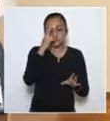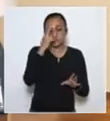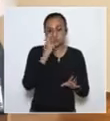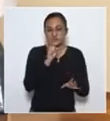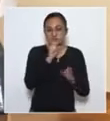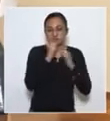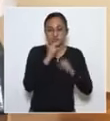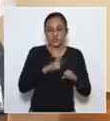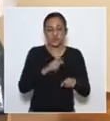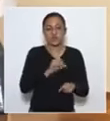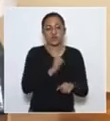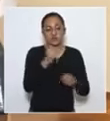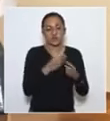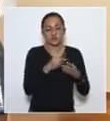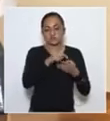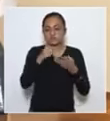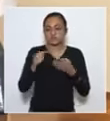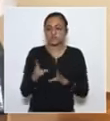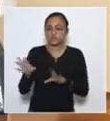ya formaron otras tres.